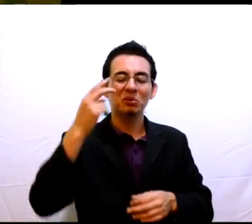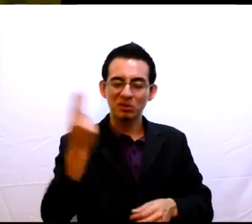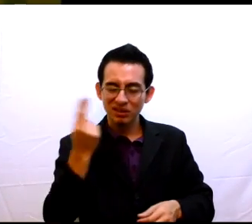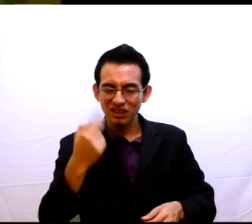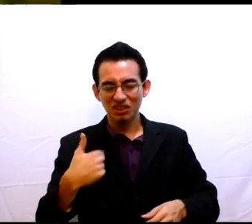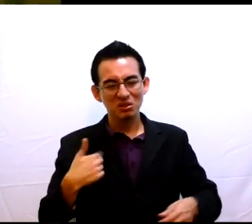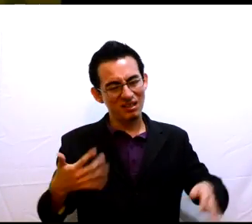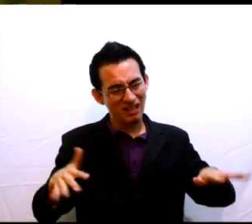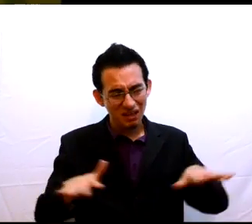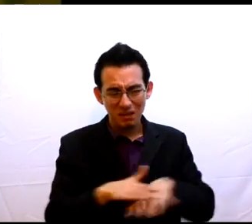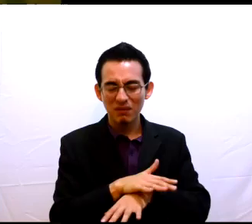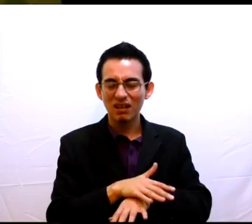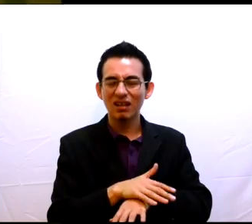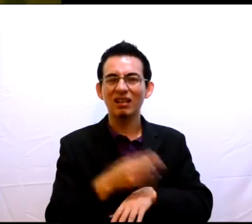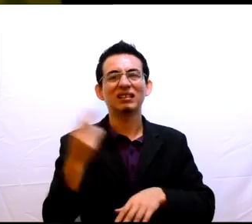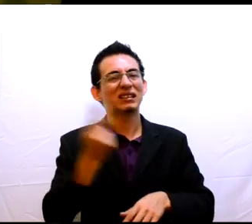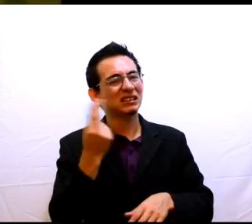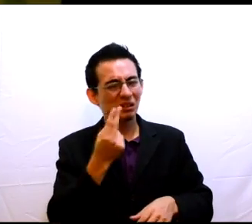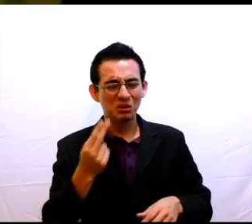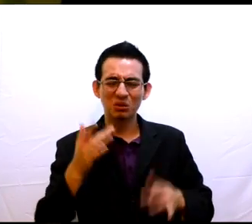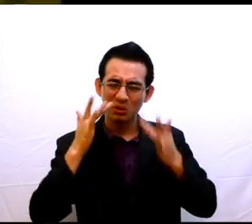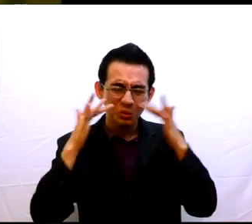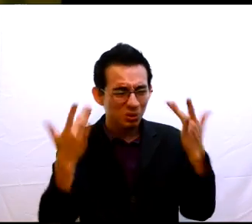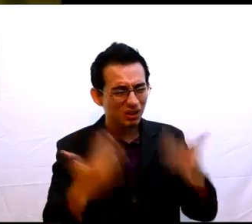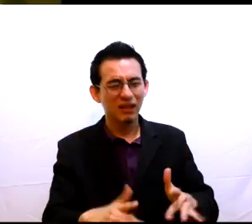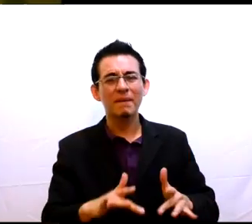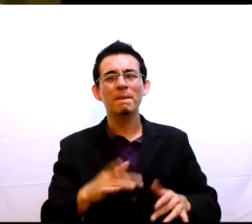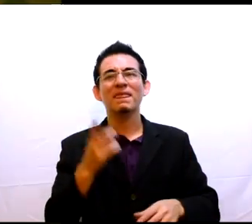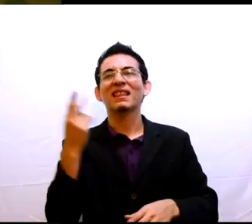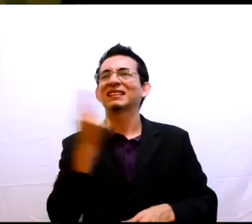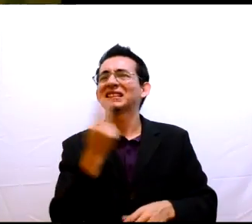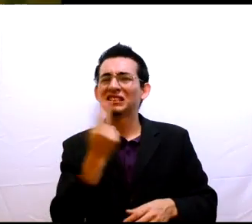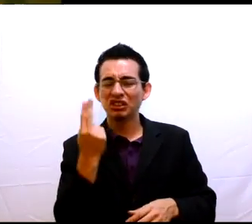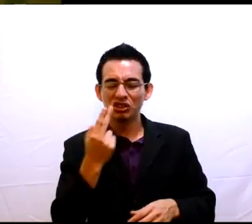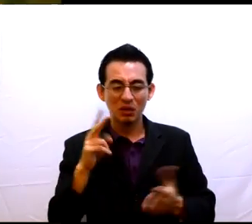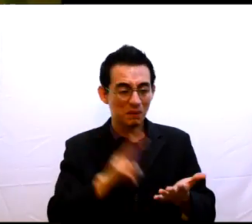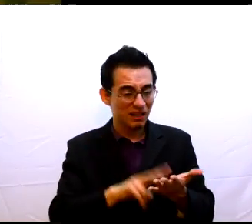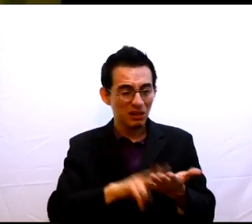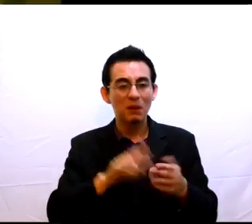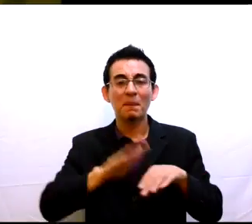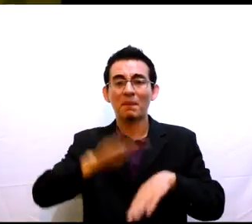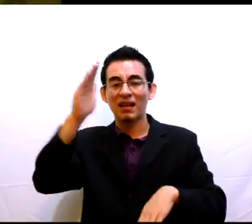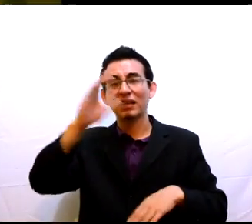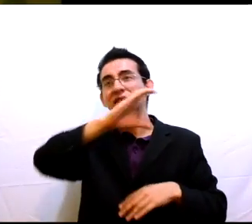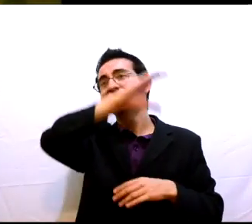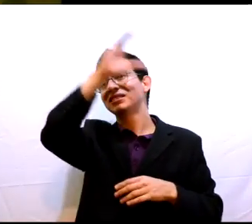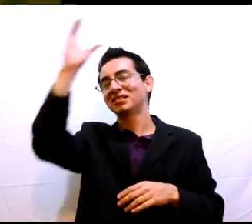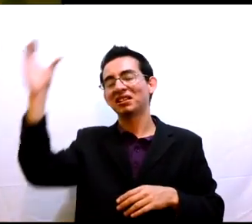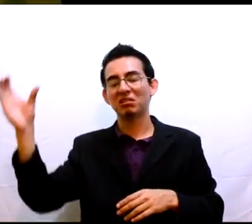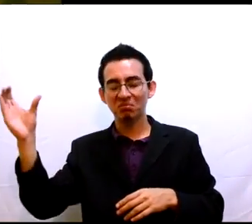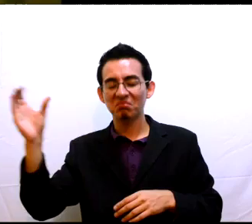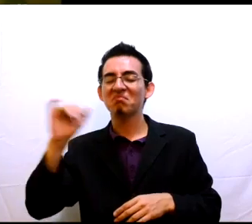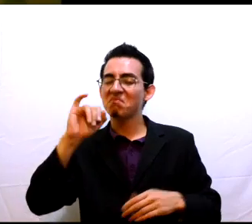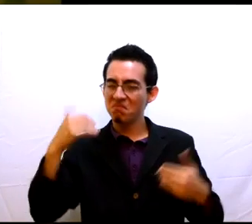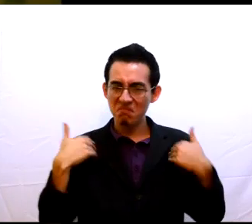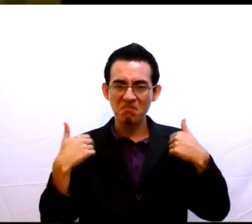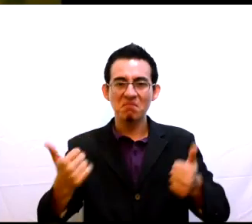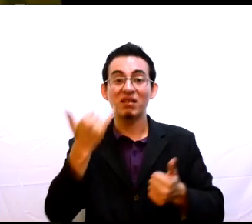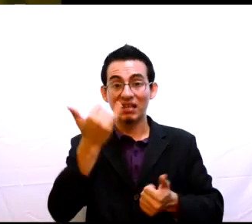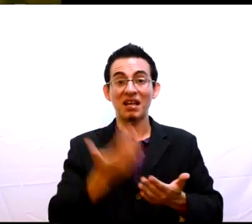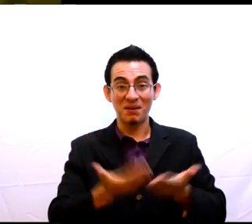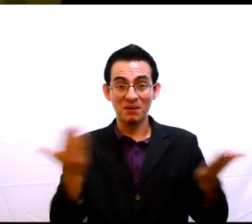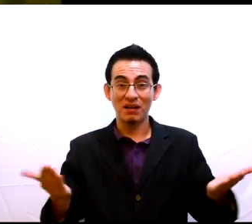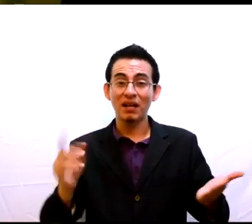estos principios y hacernos tesoros en el cielo y compartir